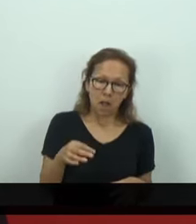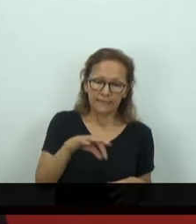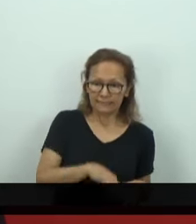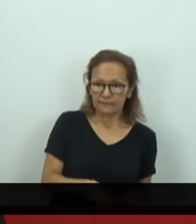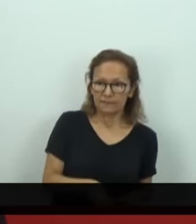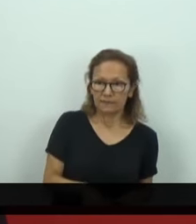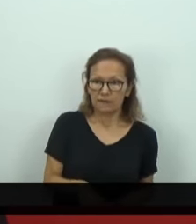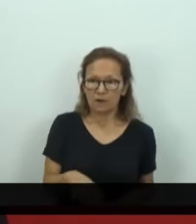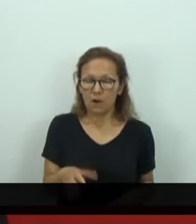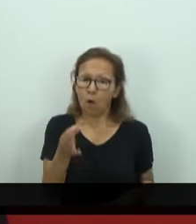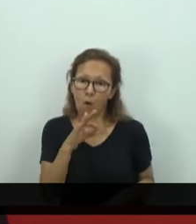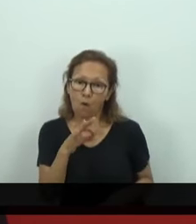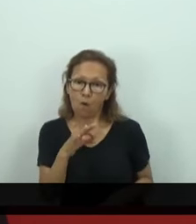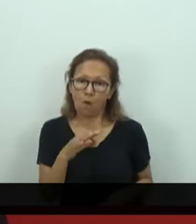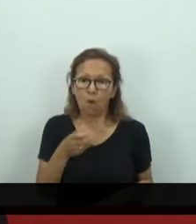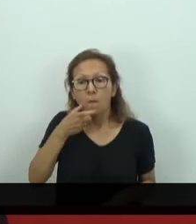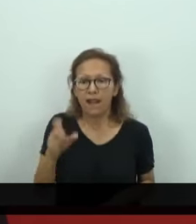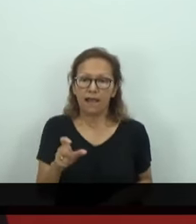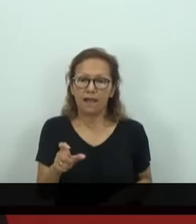La que no sabes valorar.